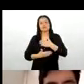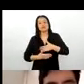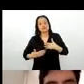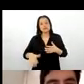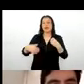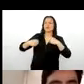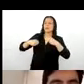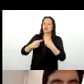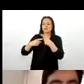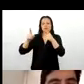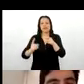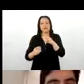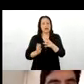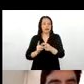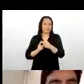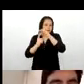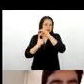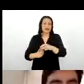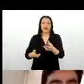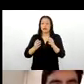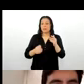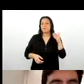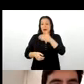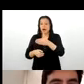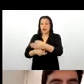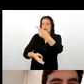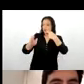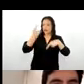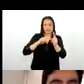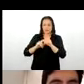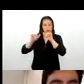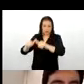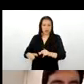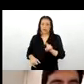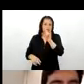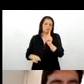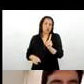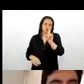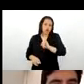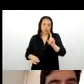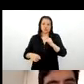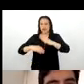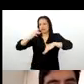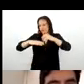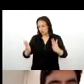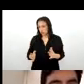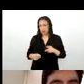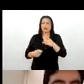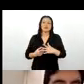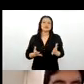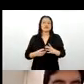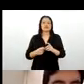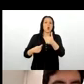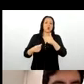especializada, ingresa y retorna. Entonces, ahí no hay un uso de infraestructuras. Entonces, bajo esa modalidad, es un contrato de servicio